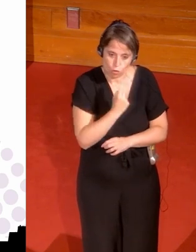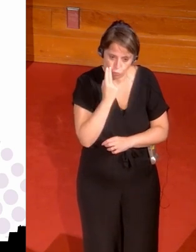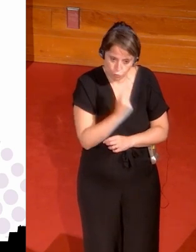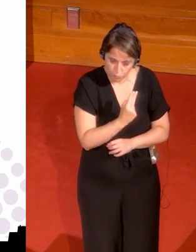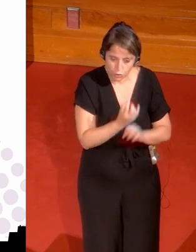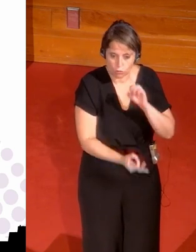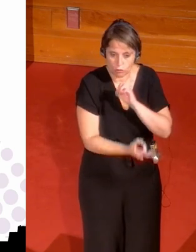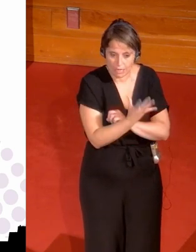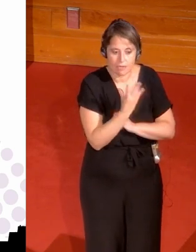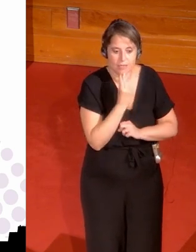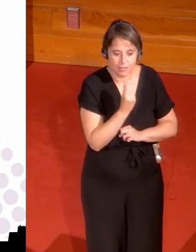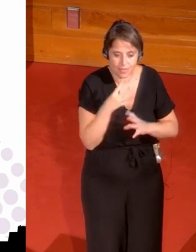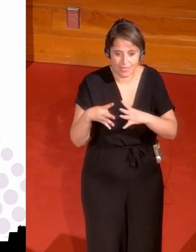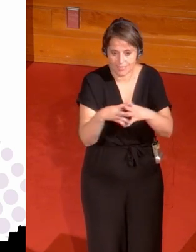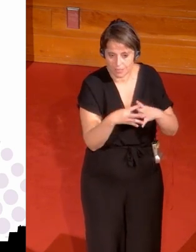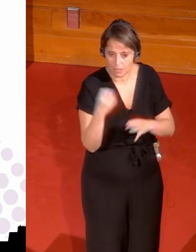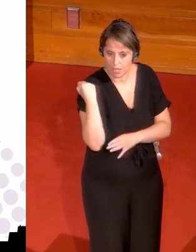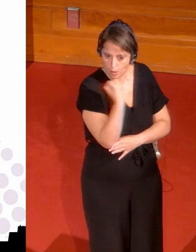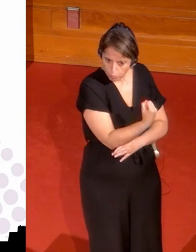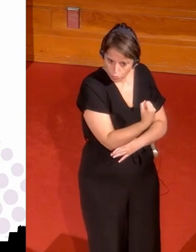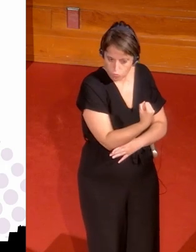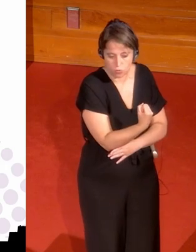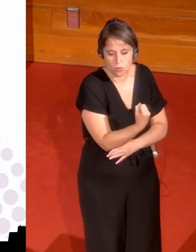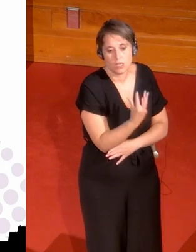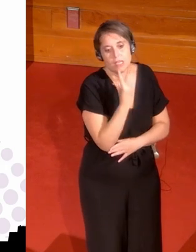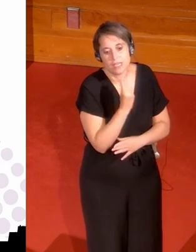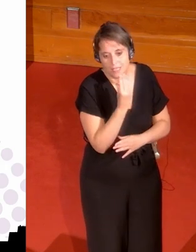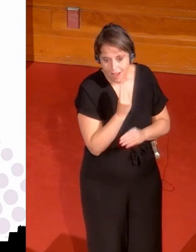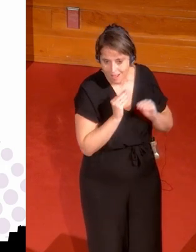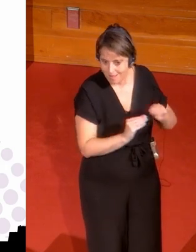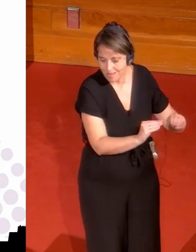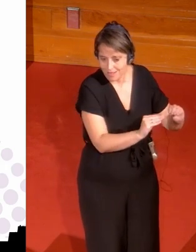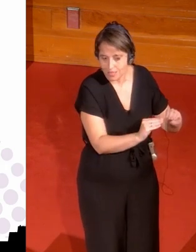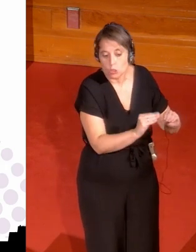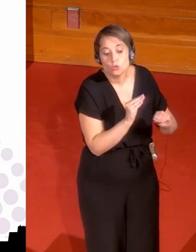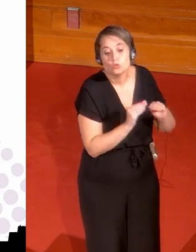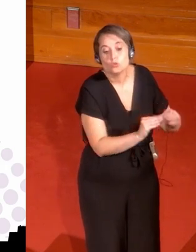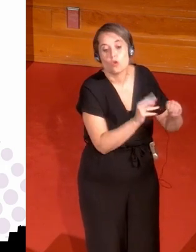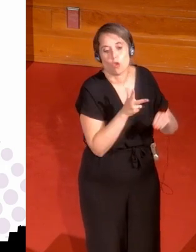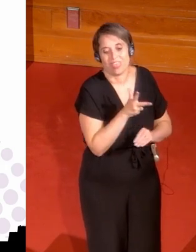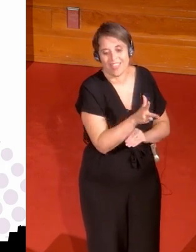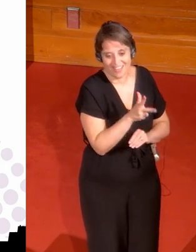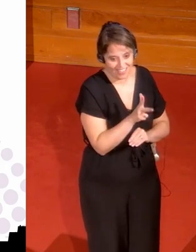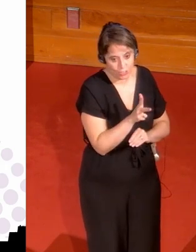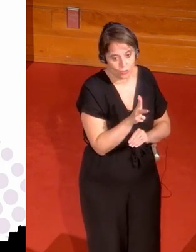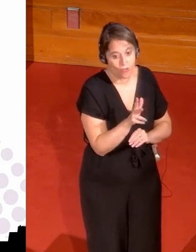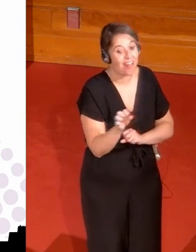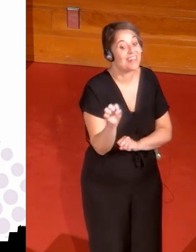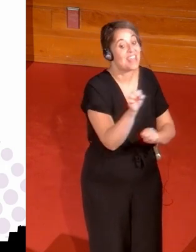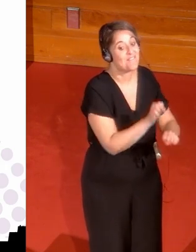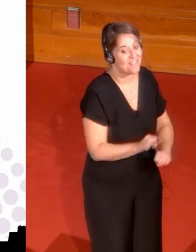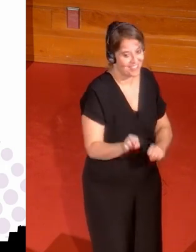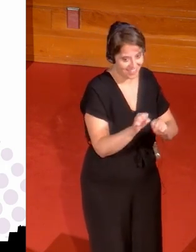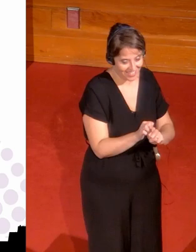que se creó el estado de Israel de Estados Unidos de apoyar su existencia de apoyar dijo su derecho a defenderse y a